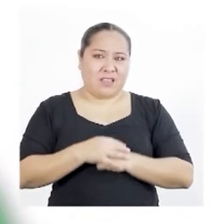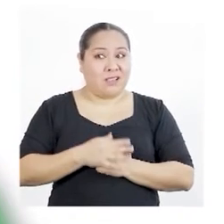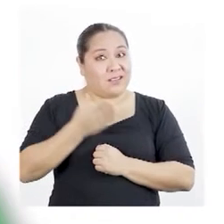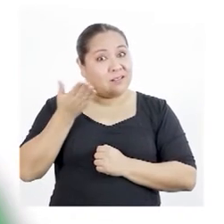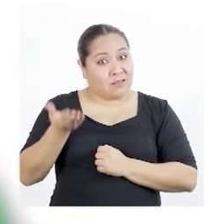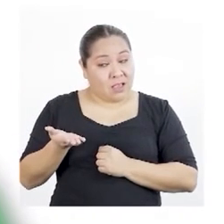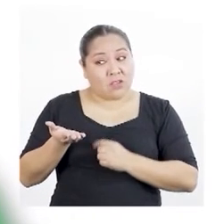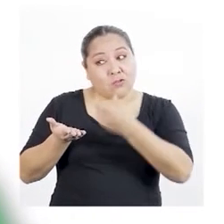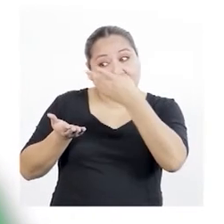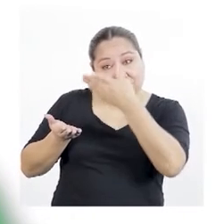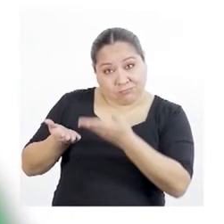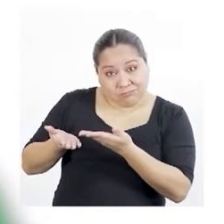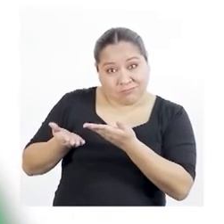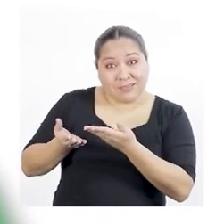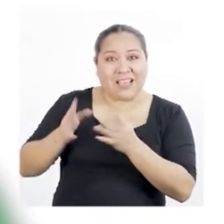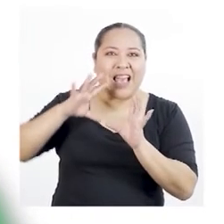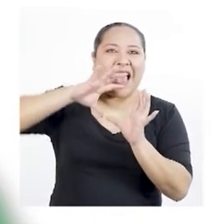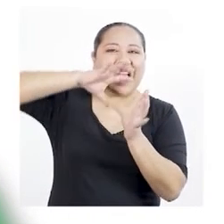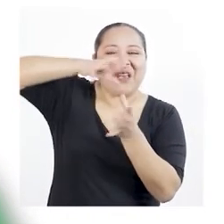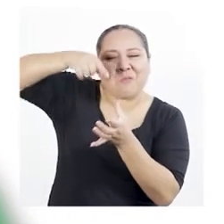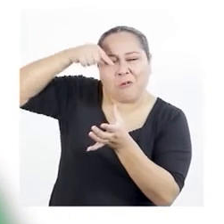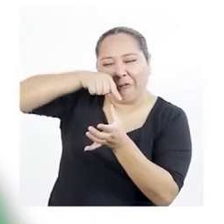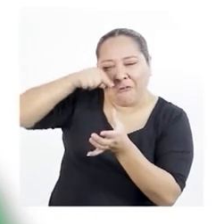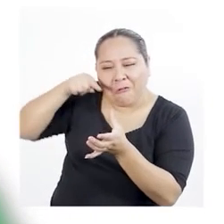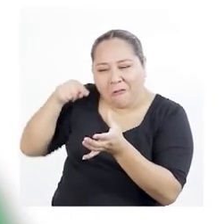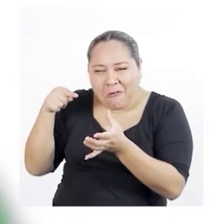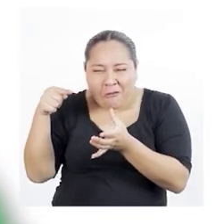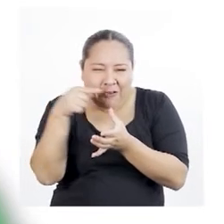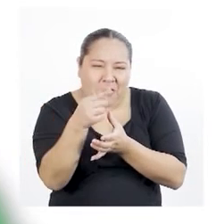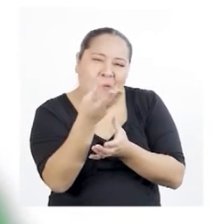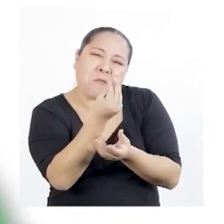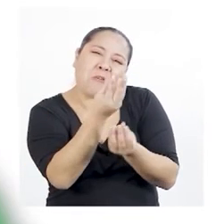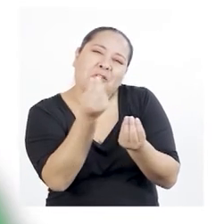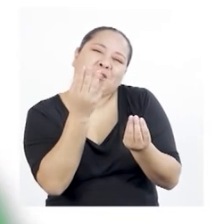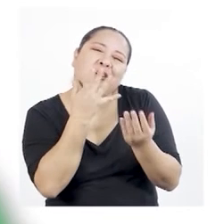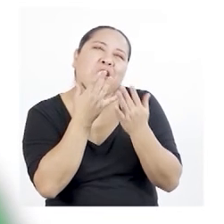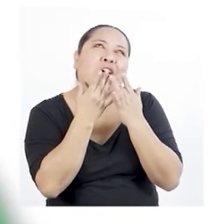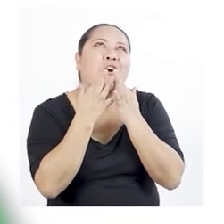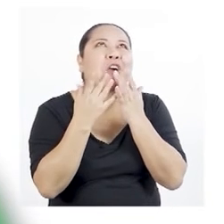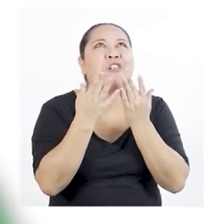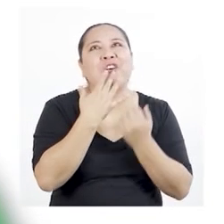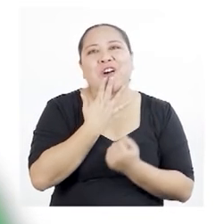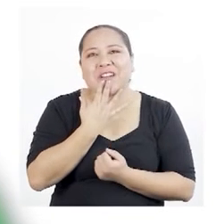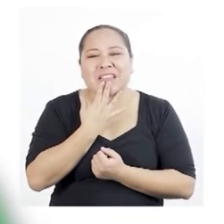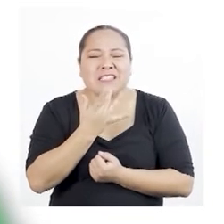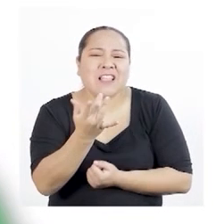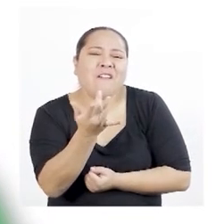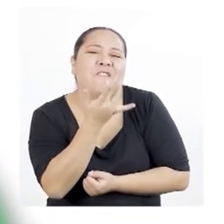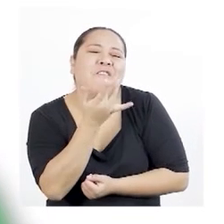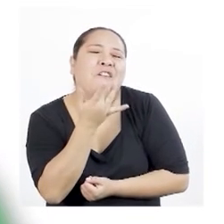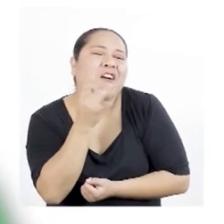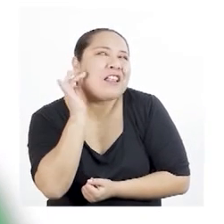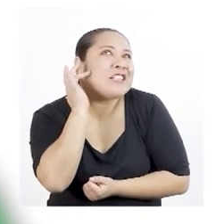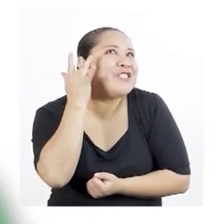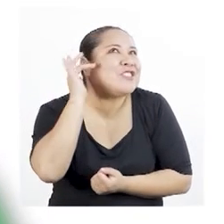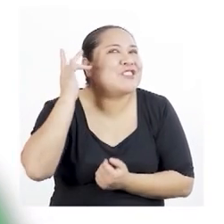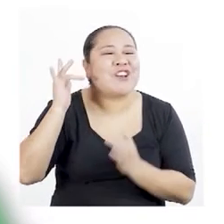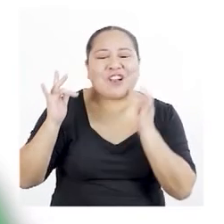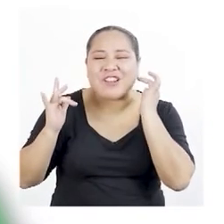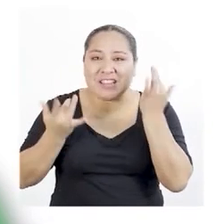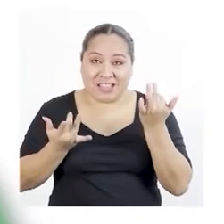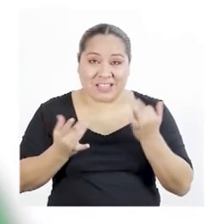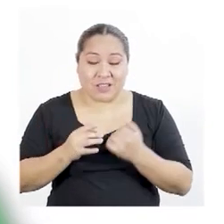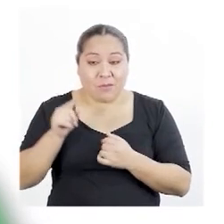que eso hacía que el mundo tenga muchos colores, sabores y sonidos. Y para disfrutar